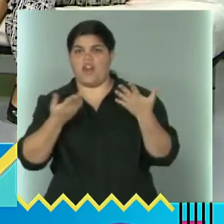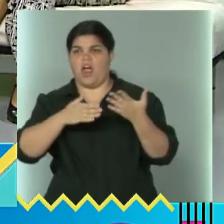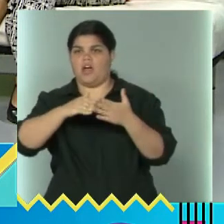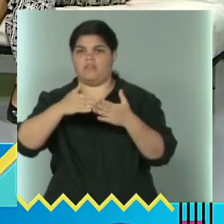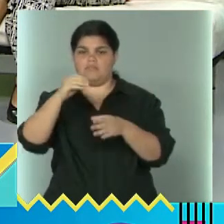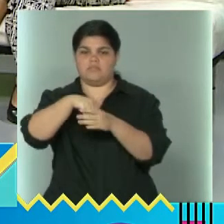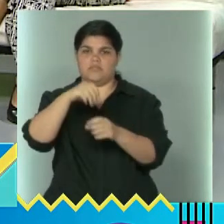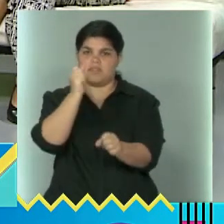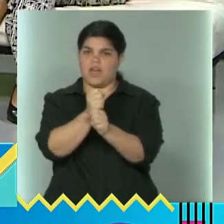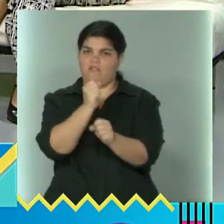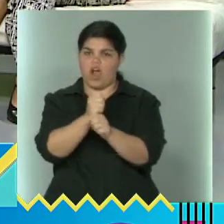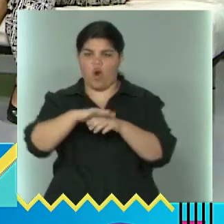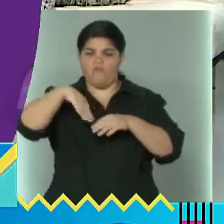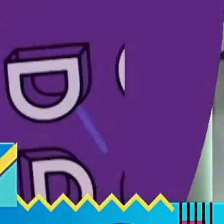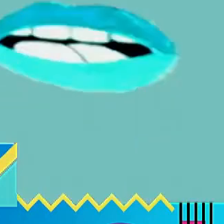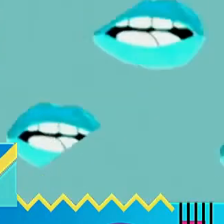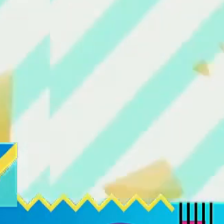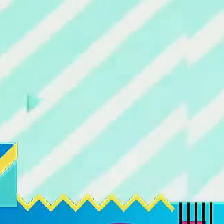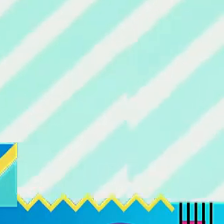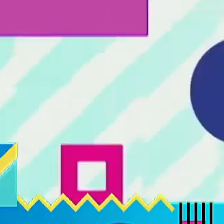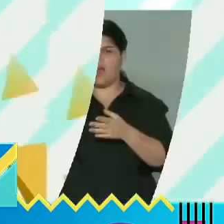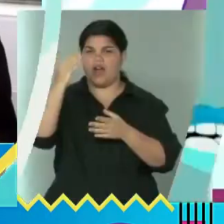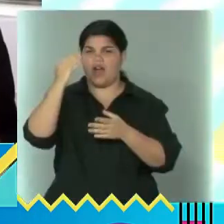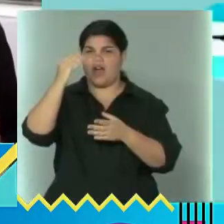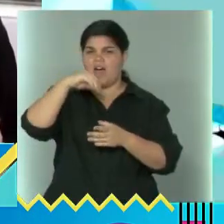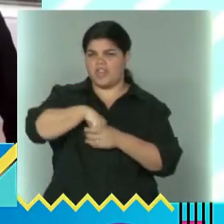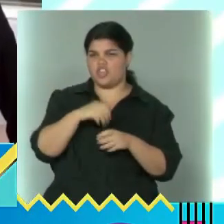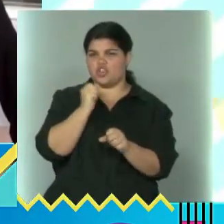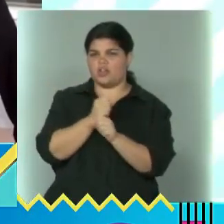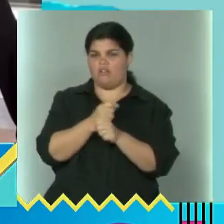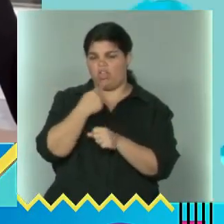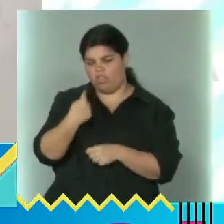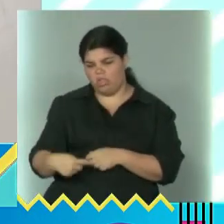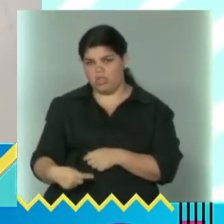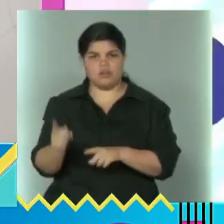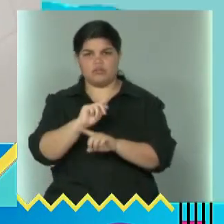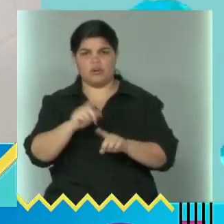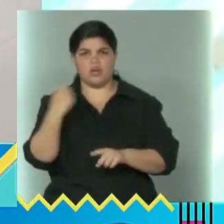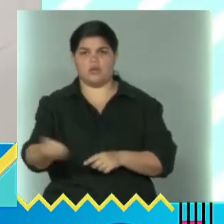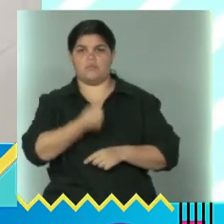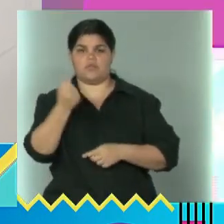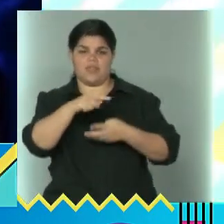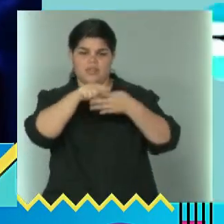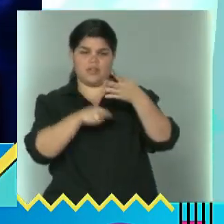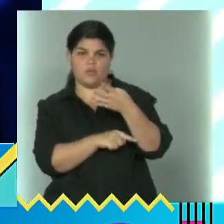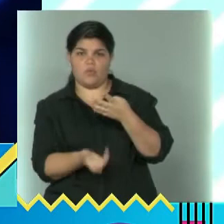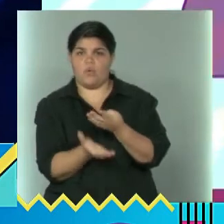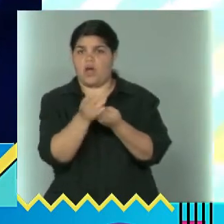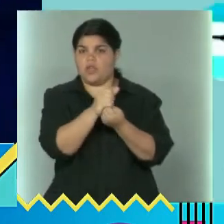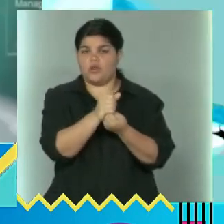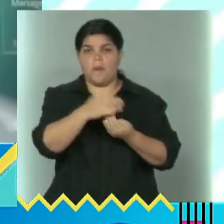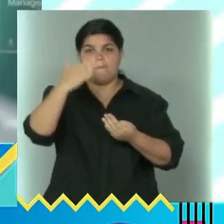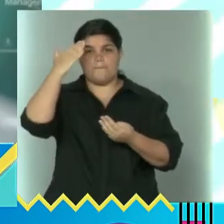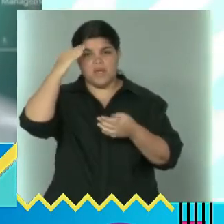trabajo. Entonces hay que buscar la armonía en las 4 dimensiones de la persona, que es mente, cuerpo, corazón y espíritu. Entonces no hay una línea